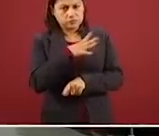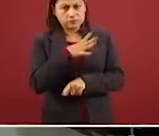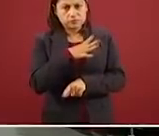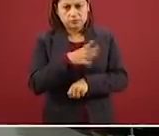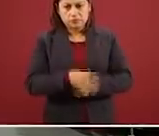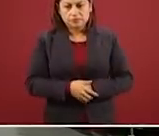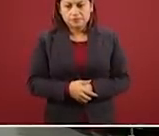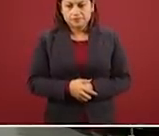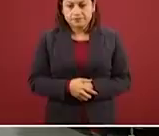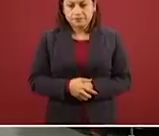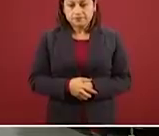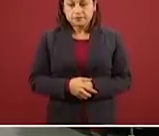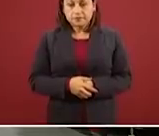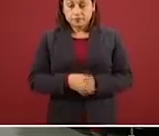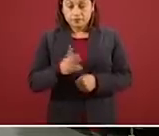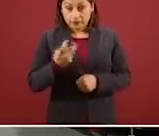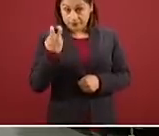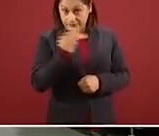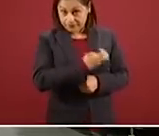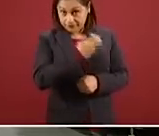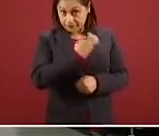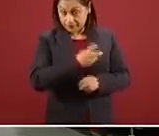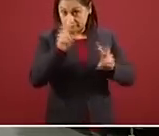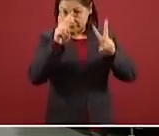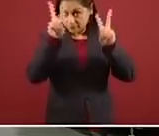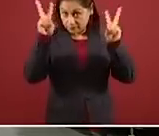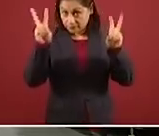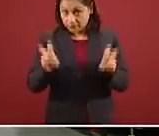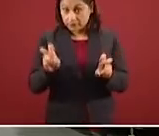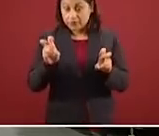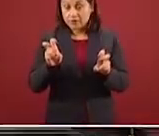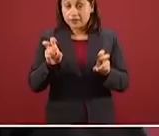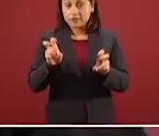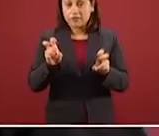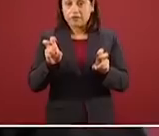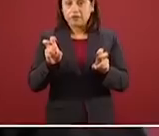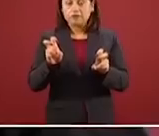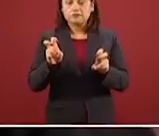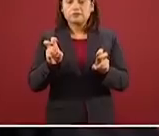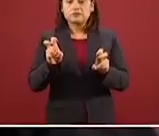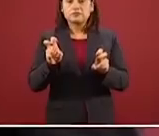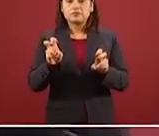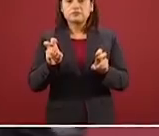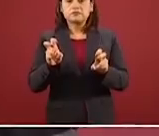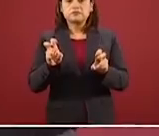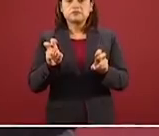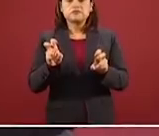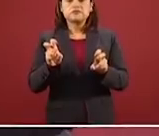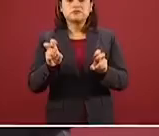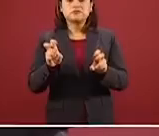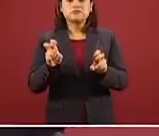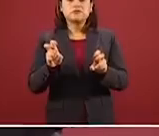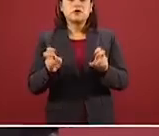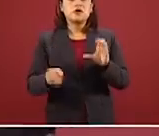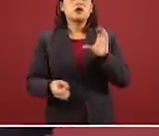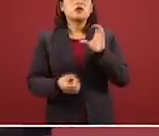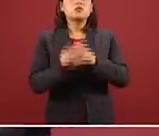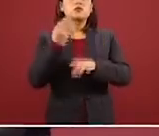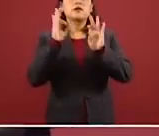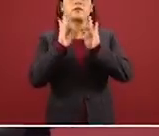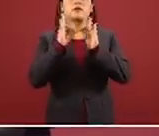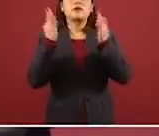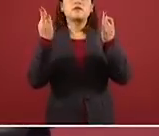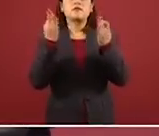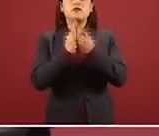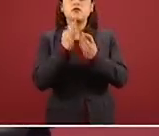Esto tiene que ver con la nueva política de protección del